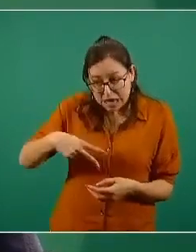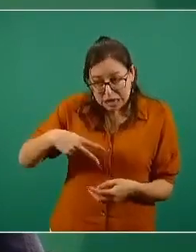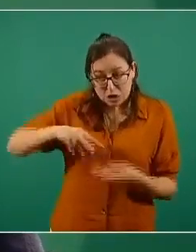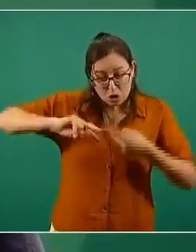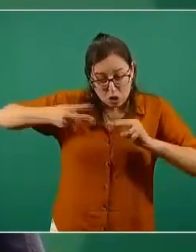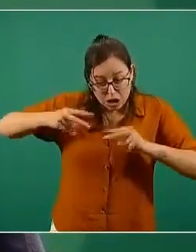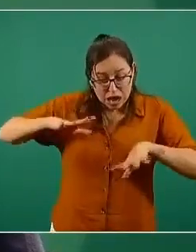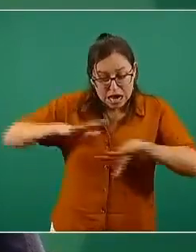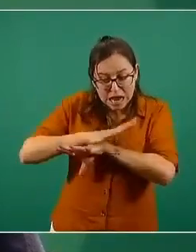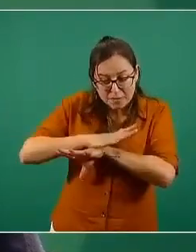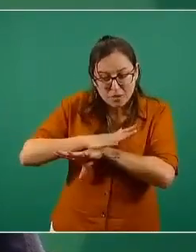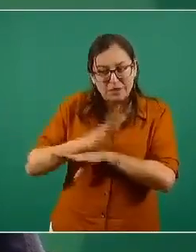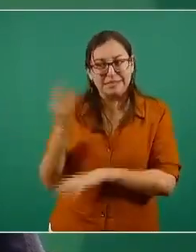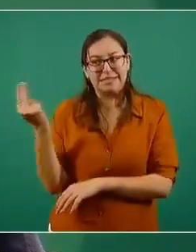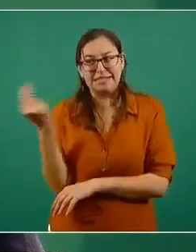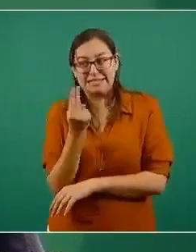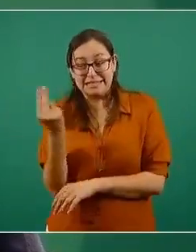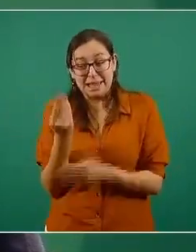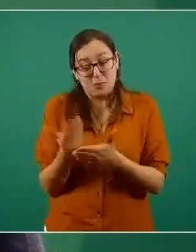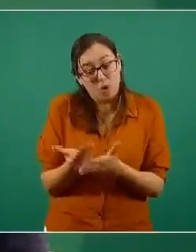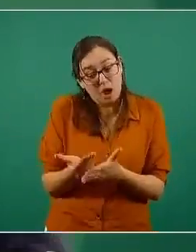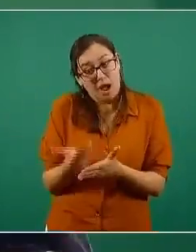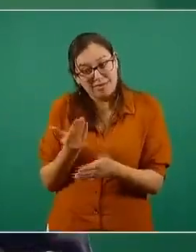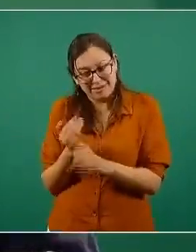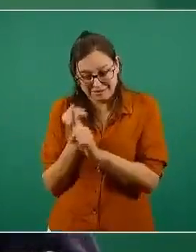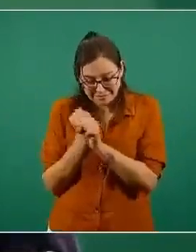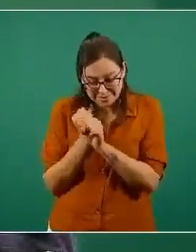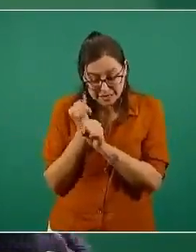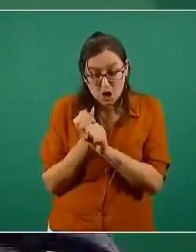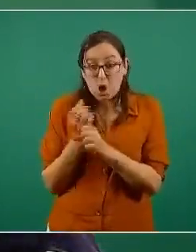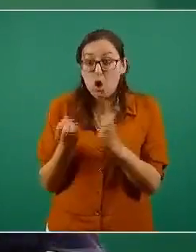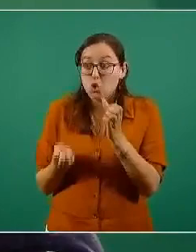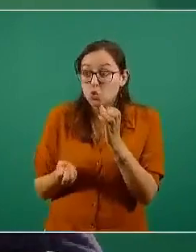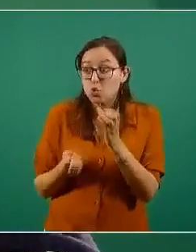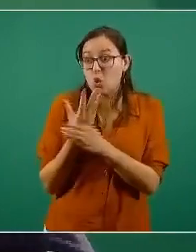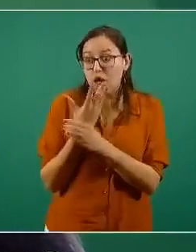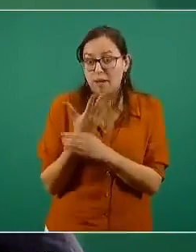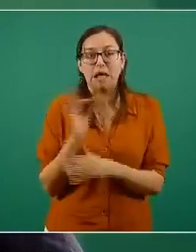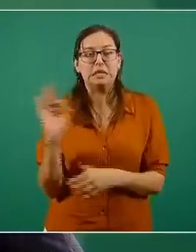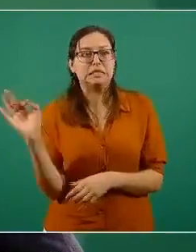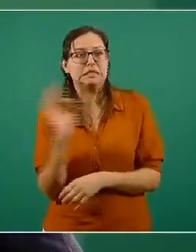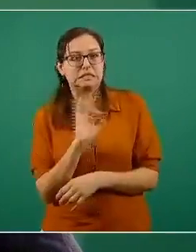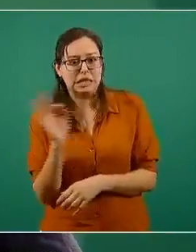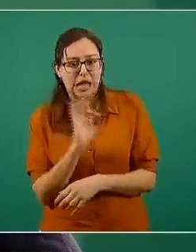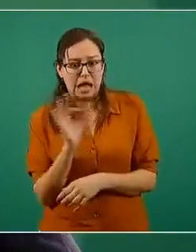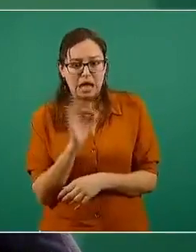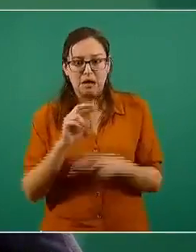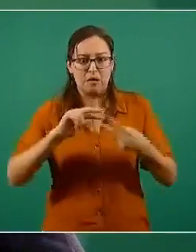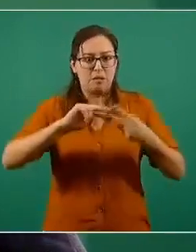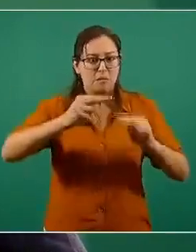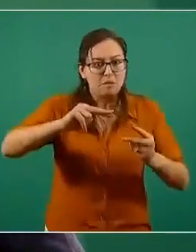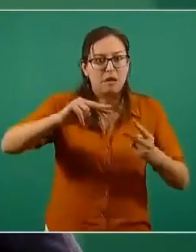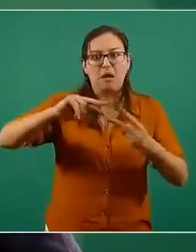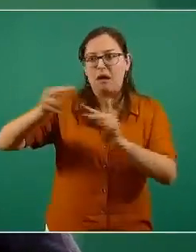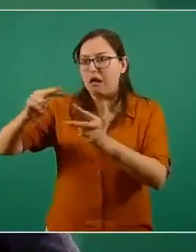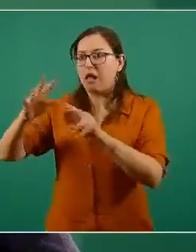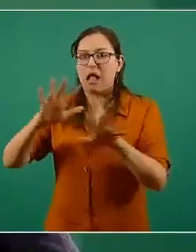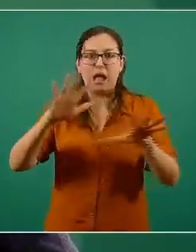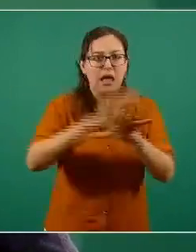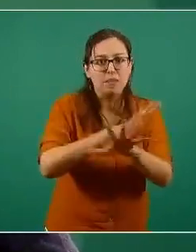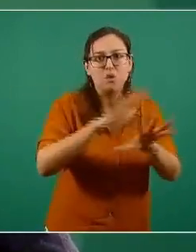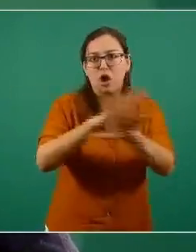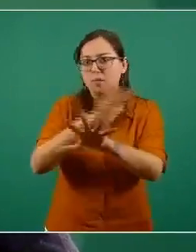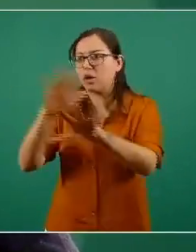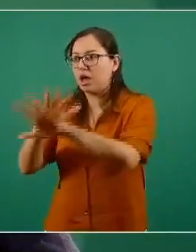lo que normalmente se busca en las nuevas cepas, que son a veces combinaciones de varias mutaciones que puede tener el